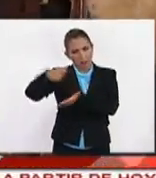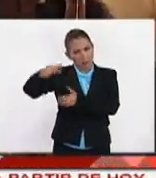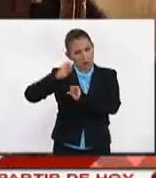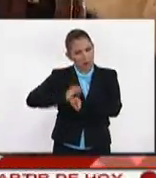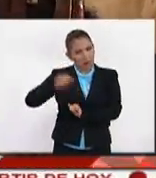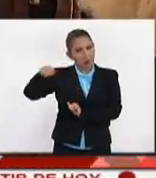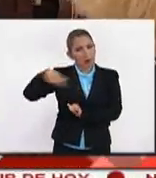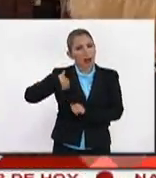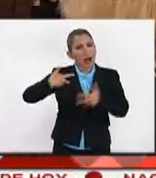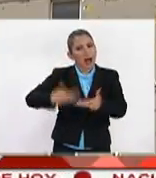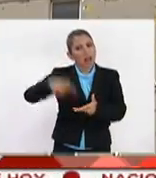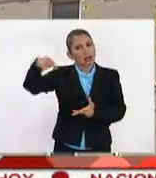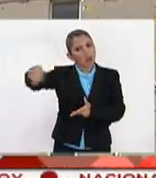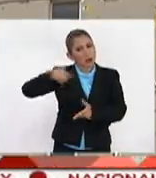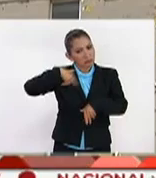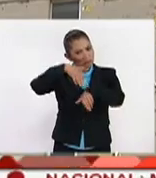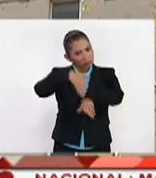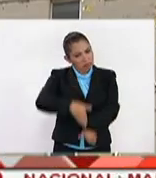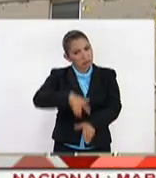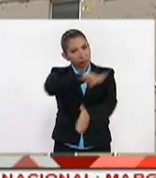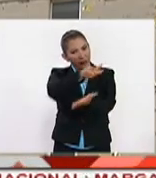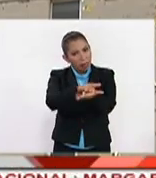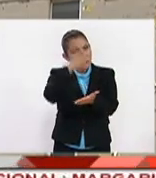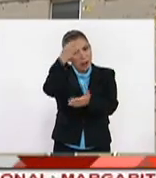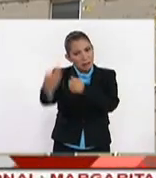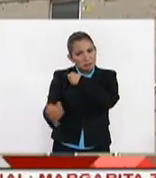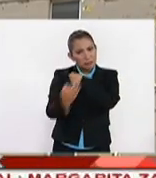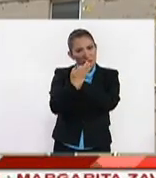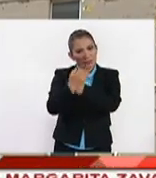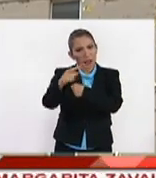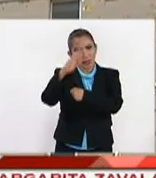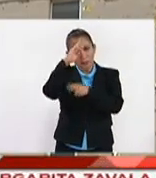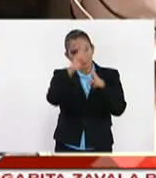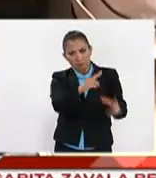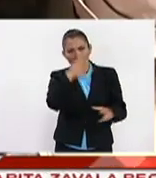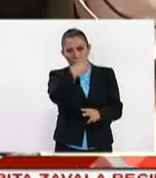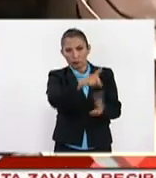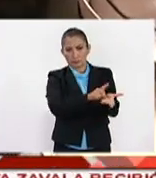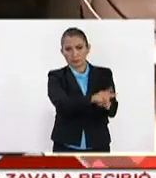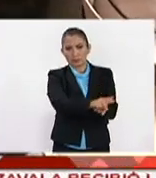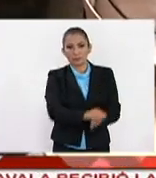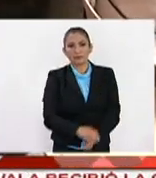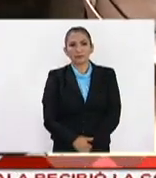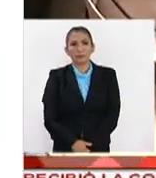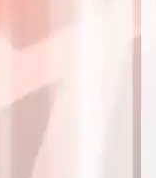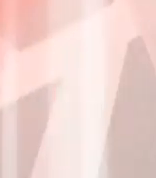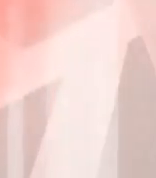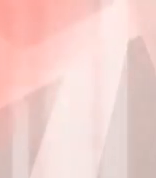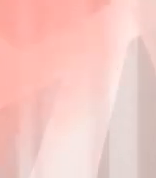las autoridades correspondientes actuar conforme a la ley para brindarle seguridad y respeto a sus derechos.